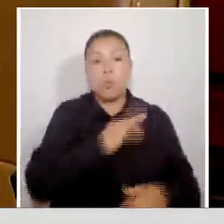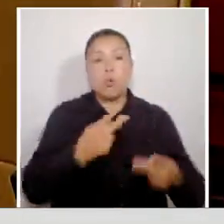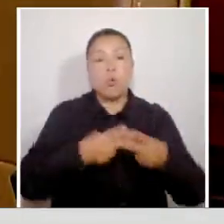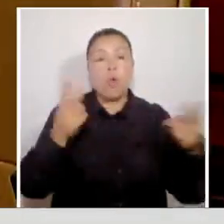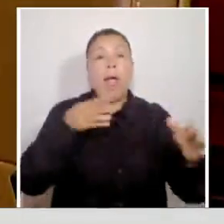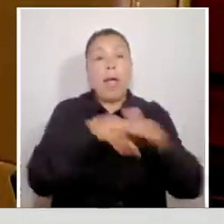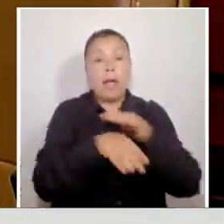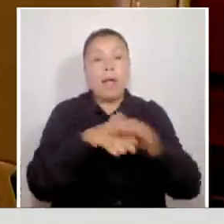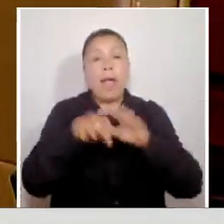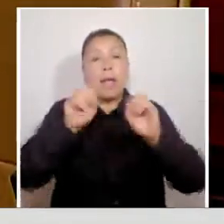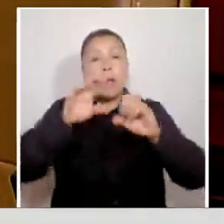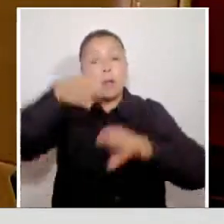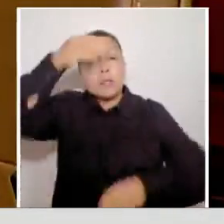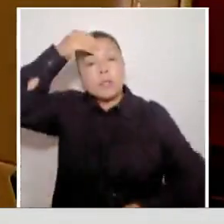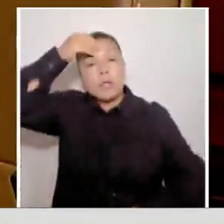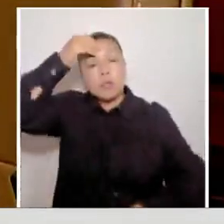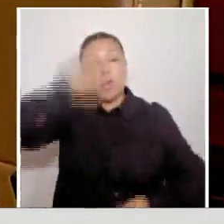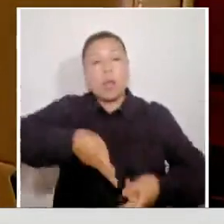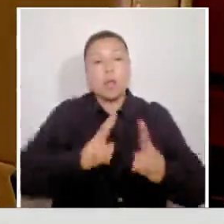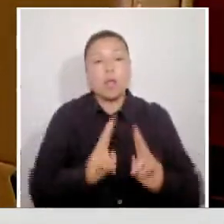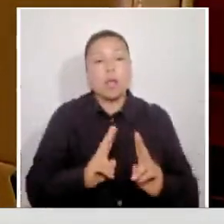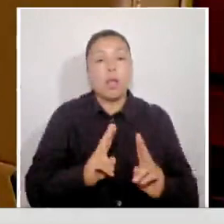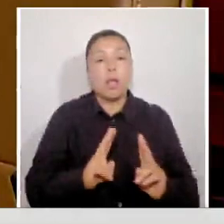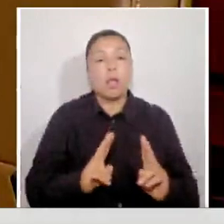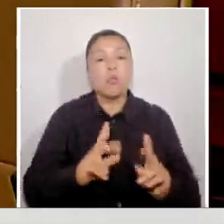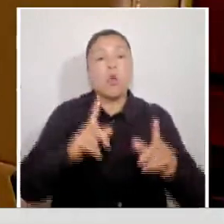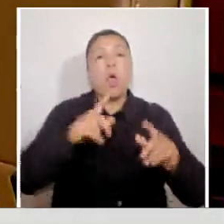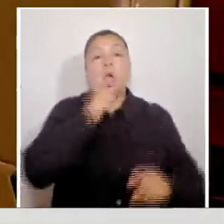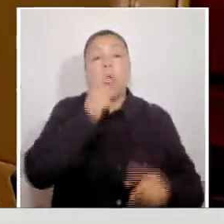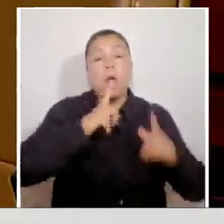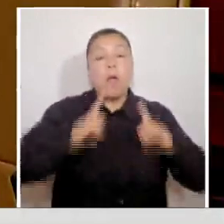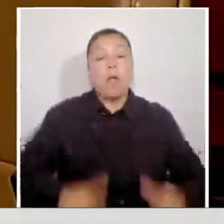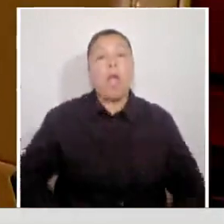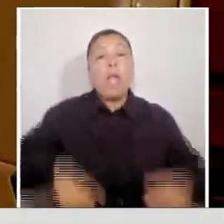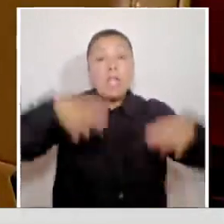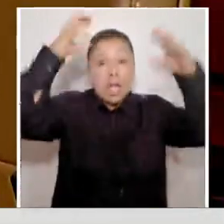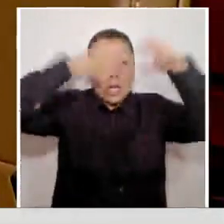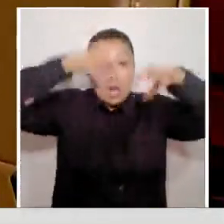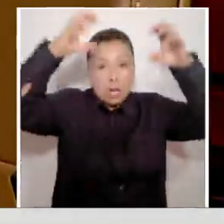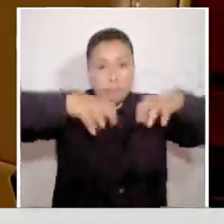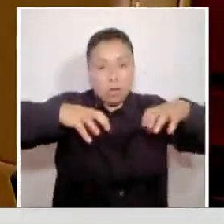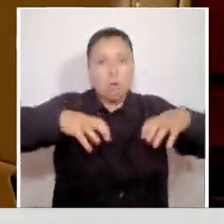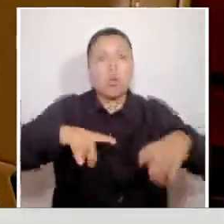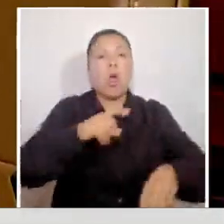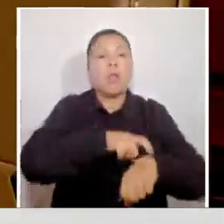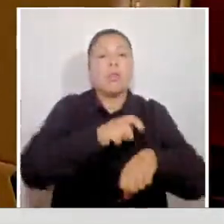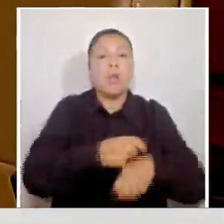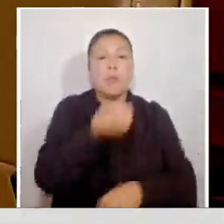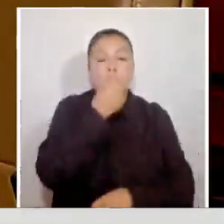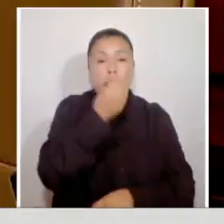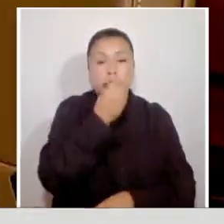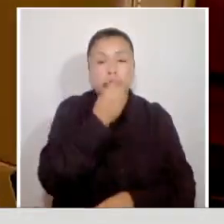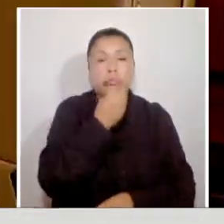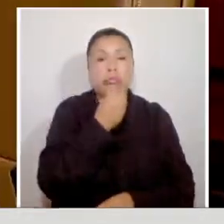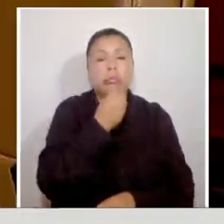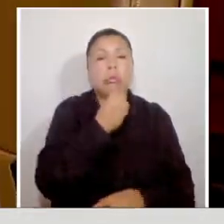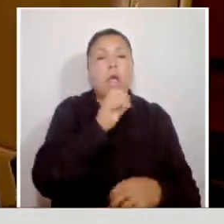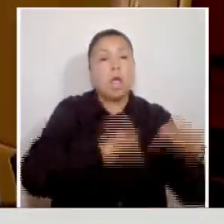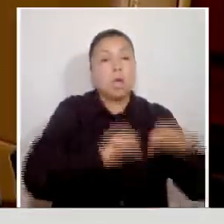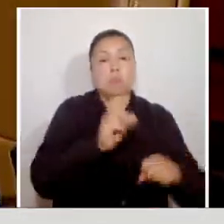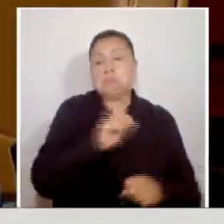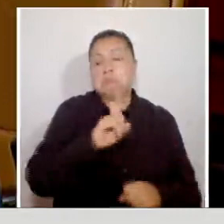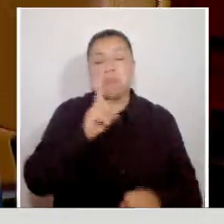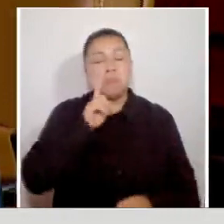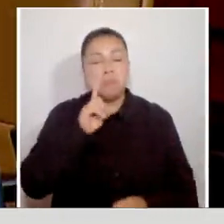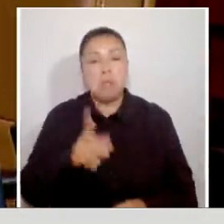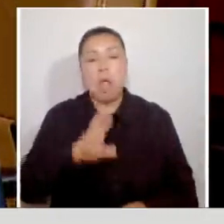capacitaciones el derecho a feriado legal e invernal tiempo de colación de carga del sostenedor que actualmente no tienen respeto